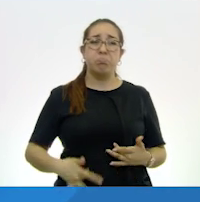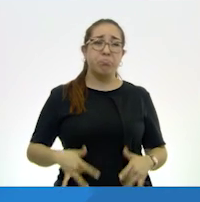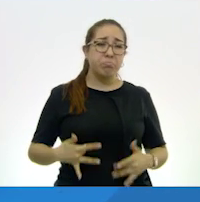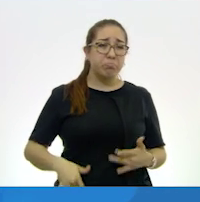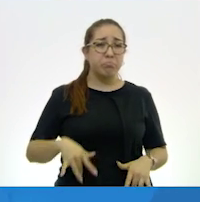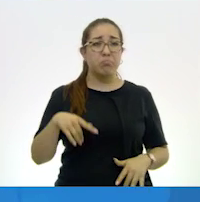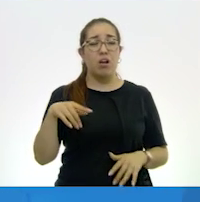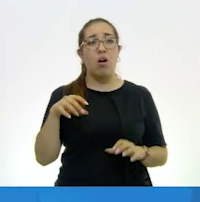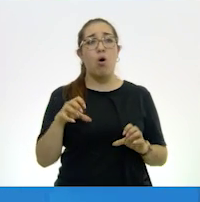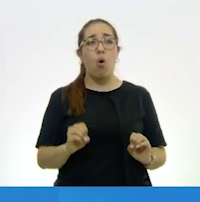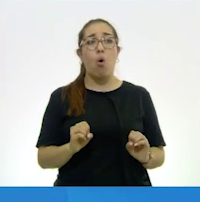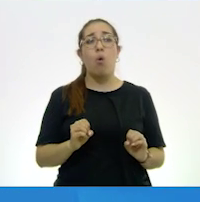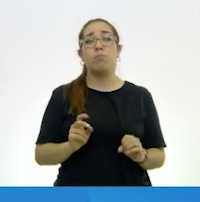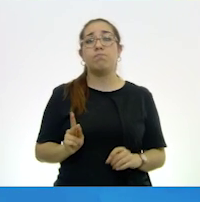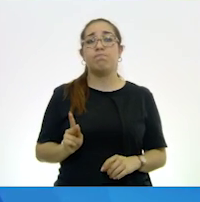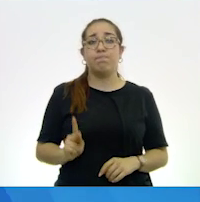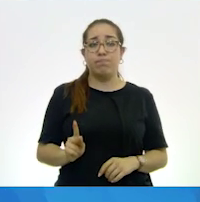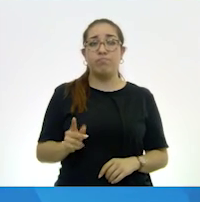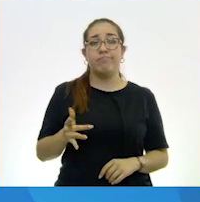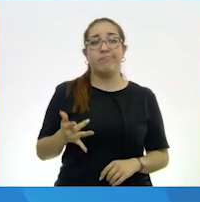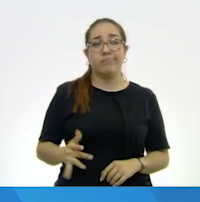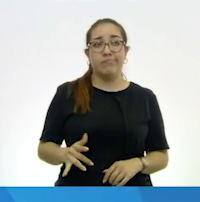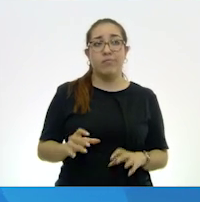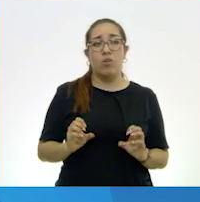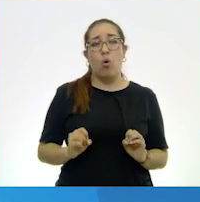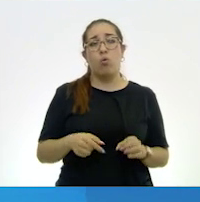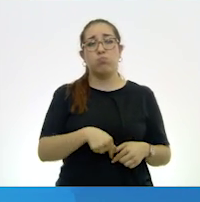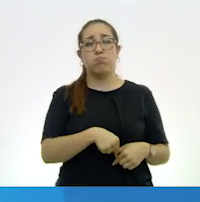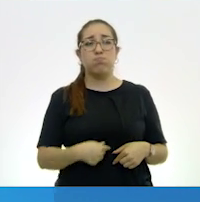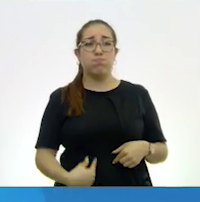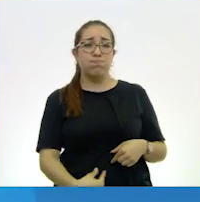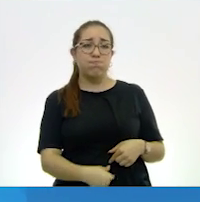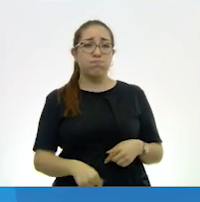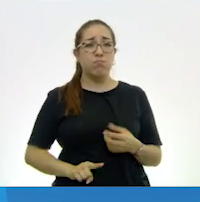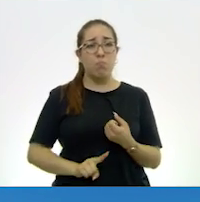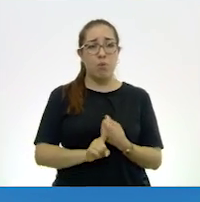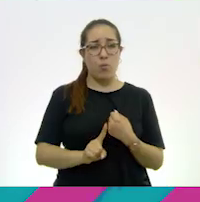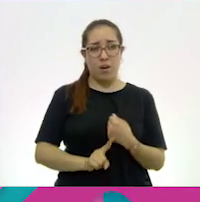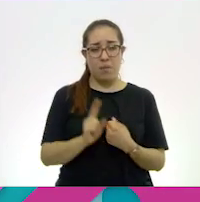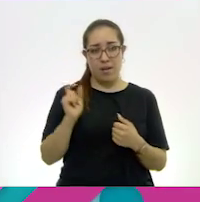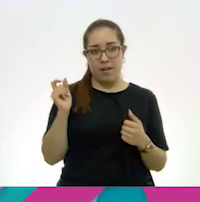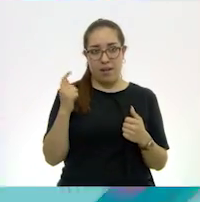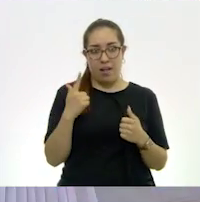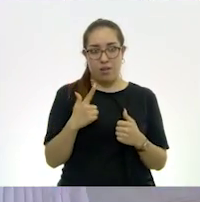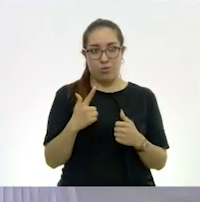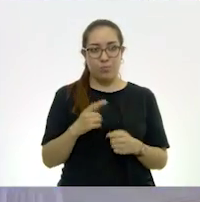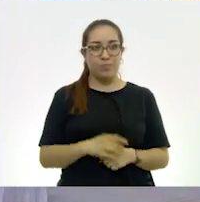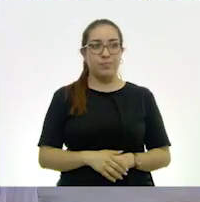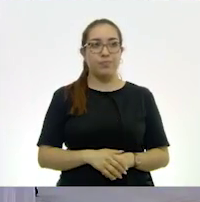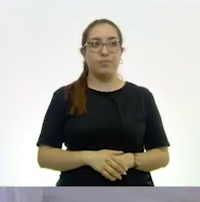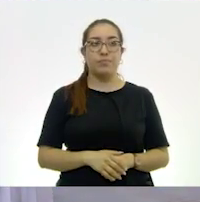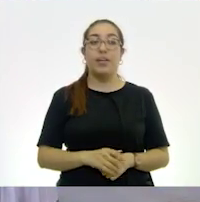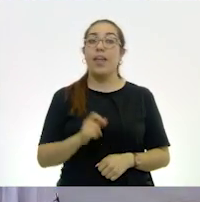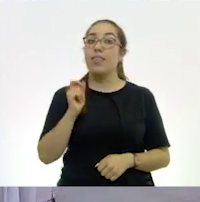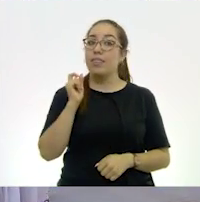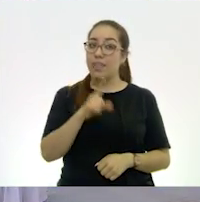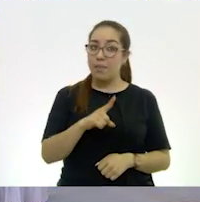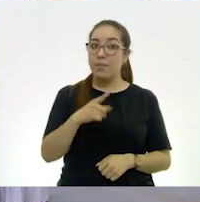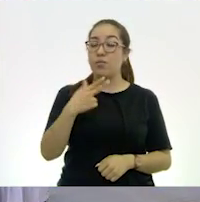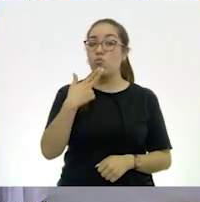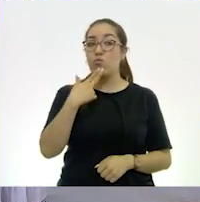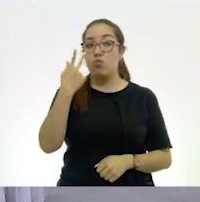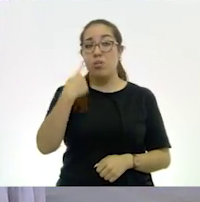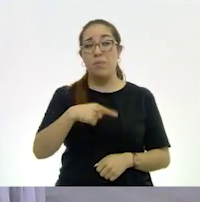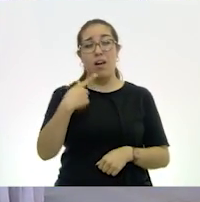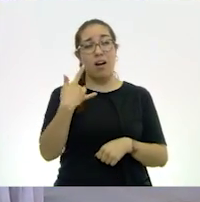estomacales, cólicos y parásitos intestinales. ¿Te lo paso, Aníbal? Y también sirve para preparar